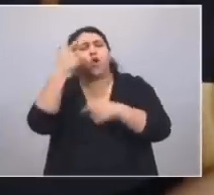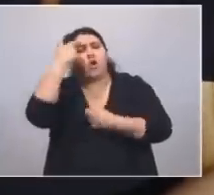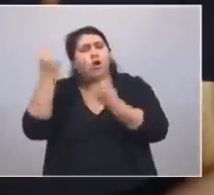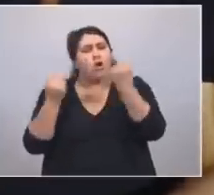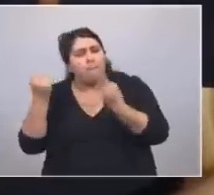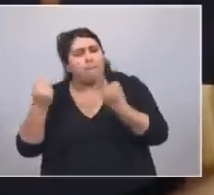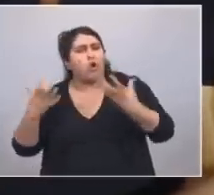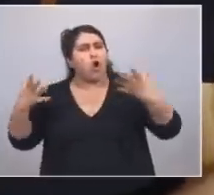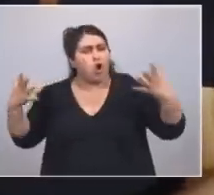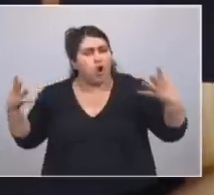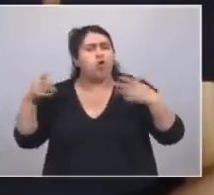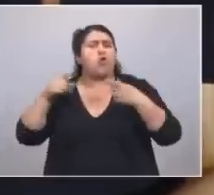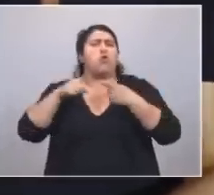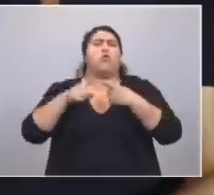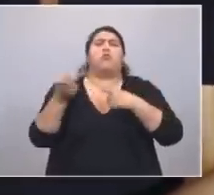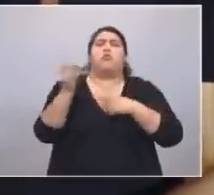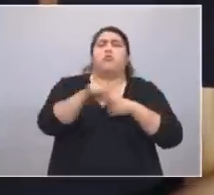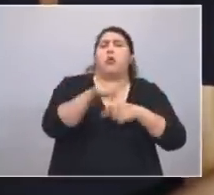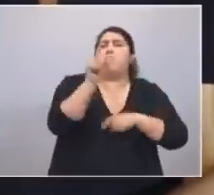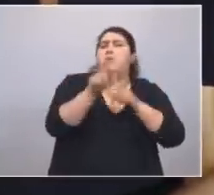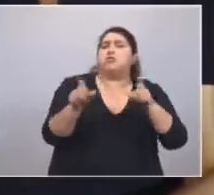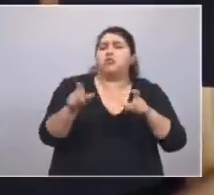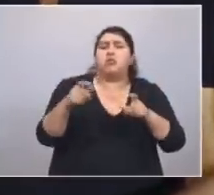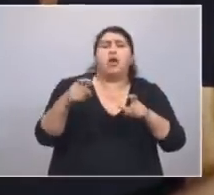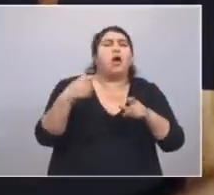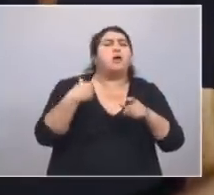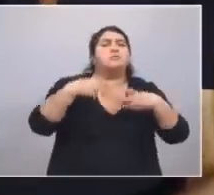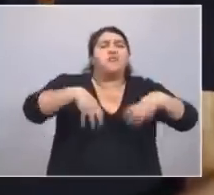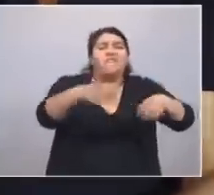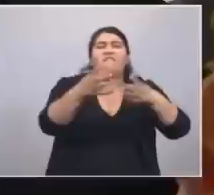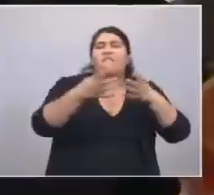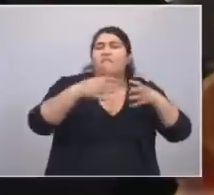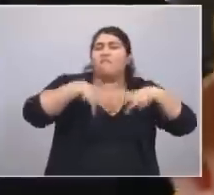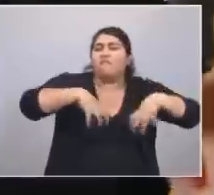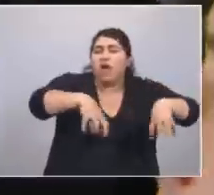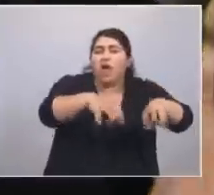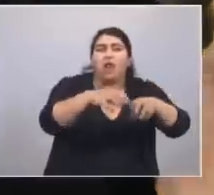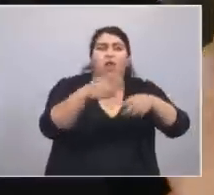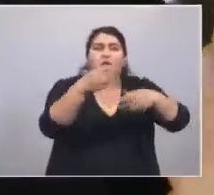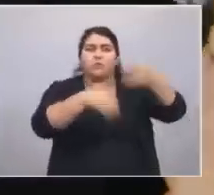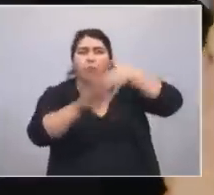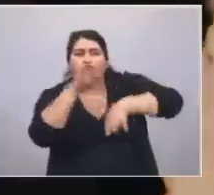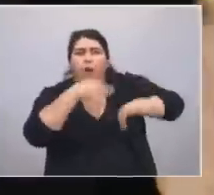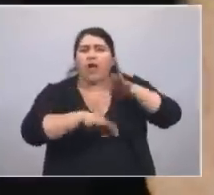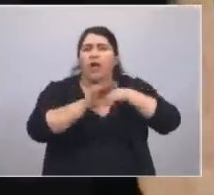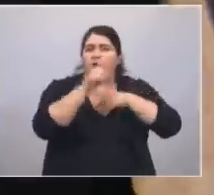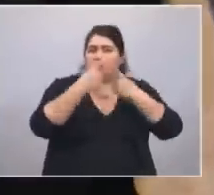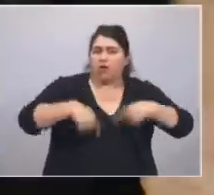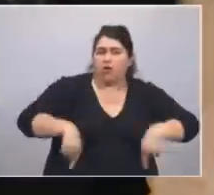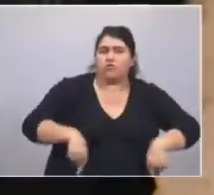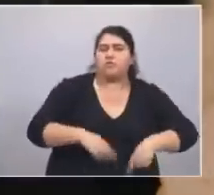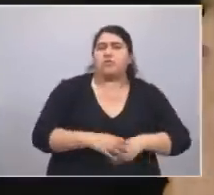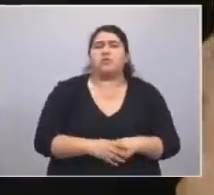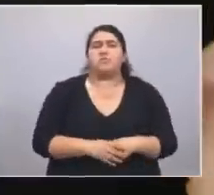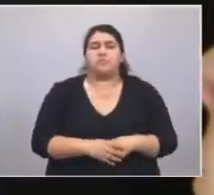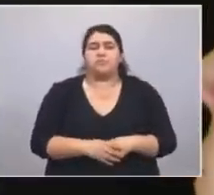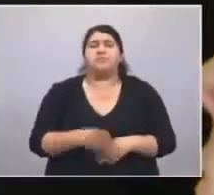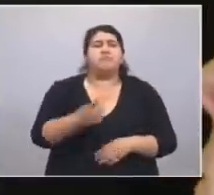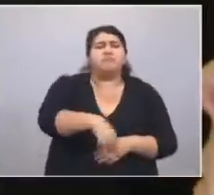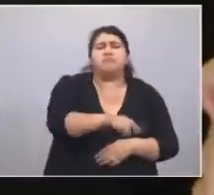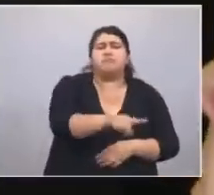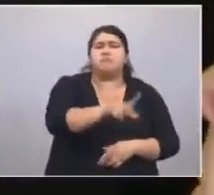camioneros, trabajadores de la economía social que no están formalizados, que me